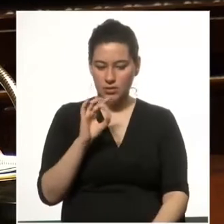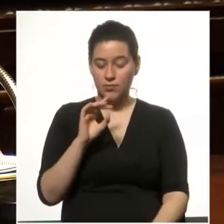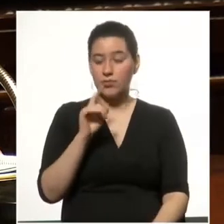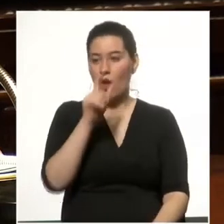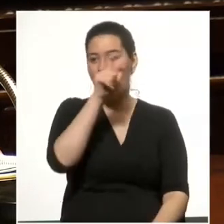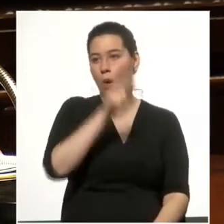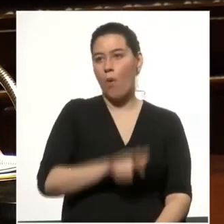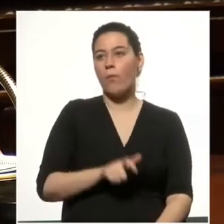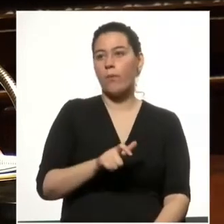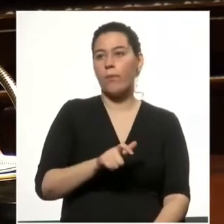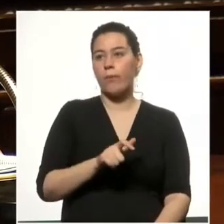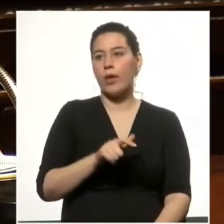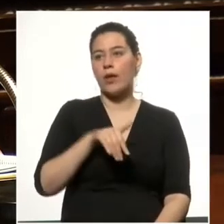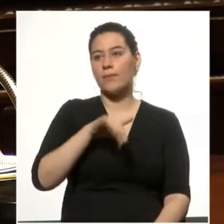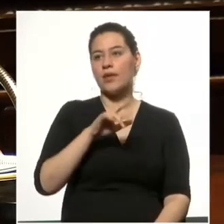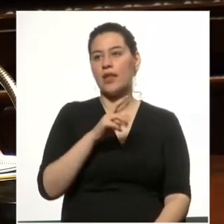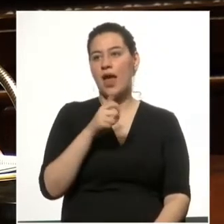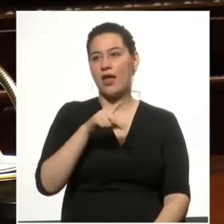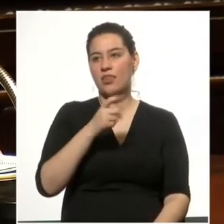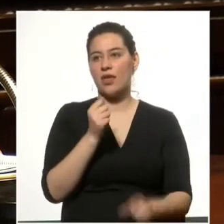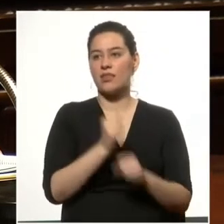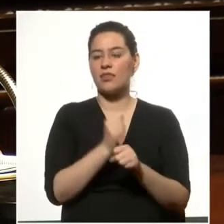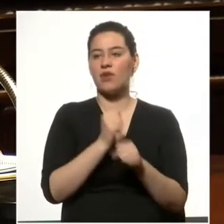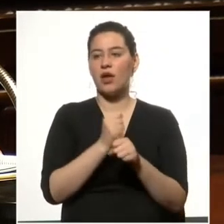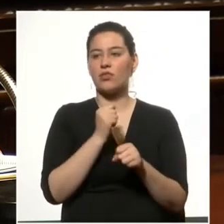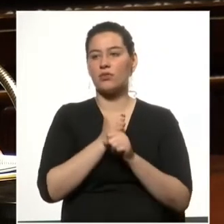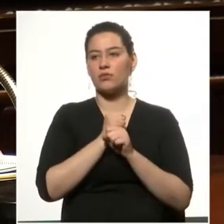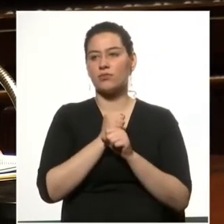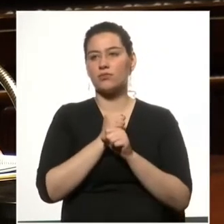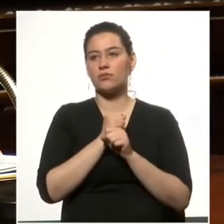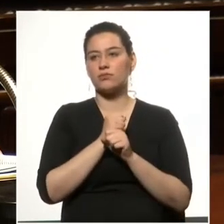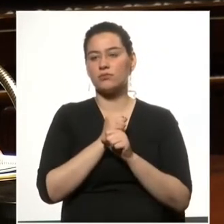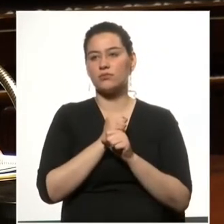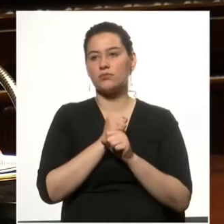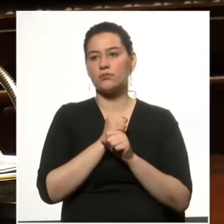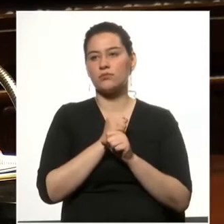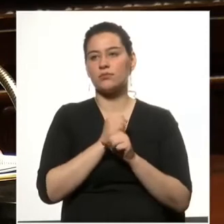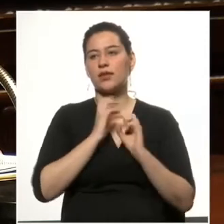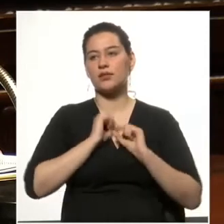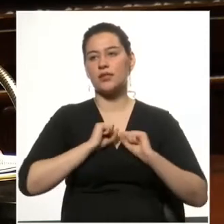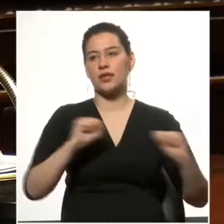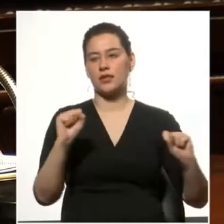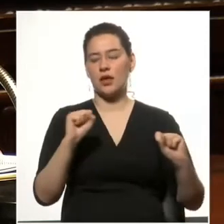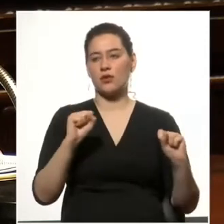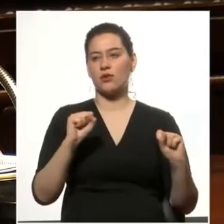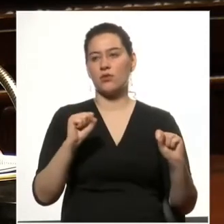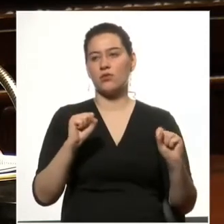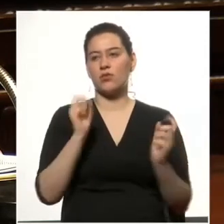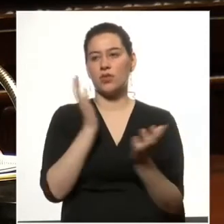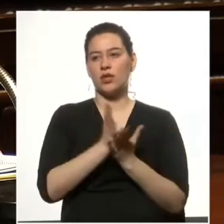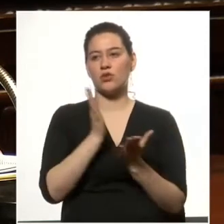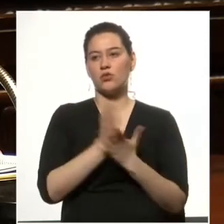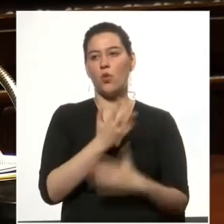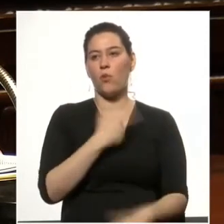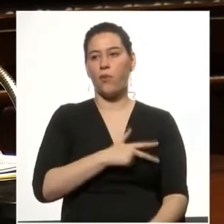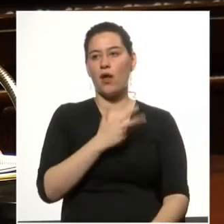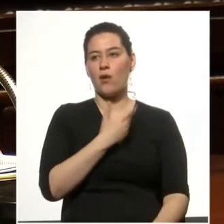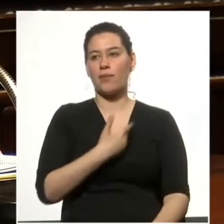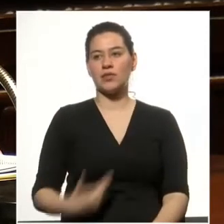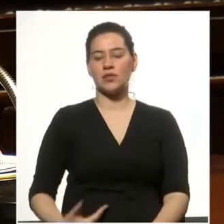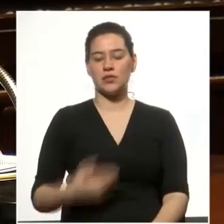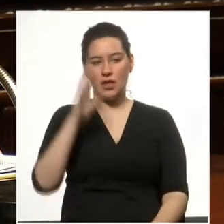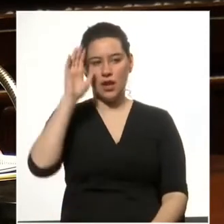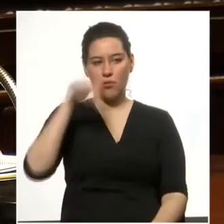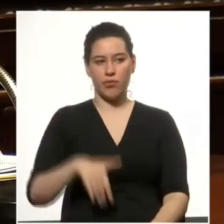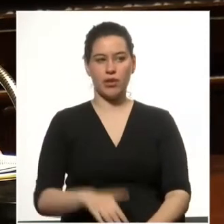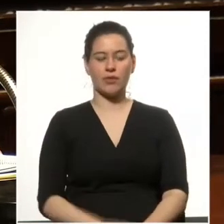Miranda ocupaba el cargo público, nada menos que de secretario de Derechos Humanos de la Presidencia de la